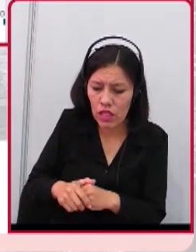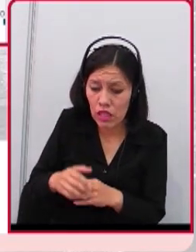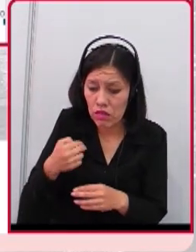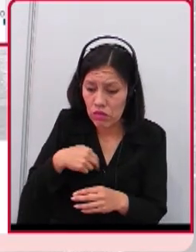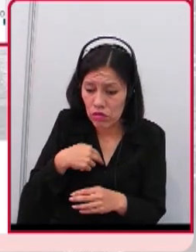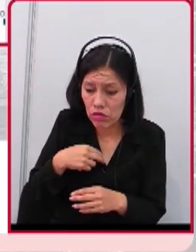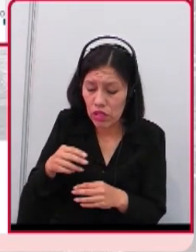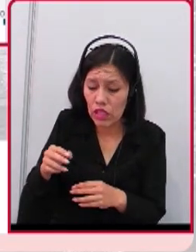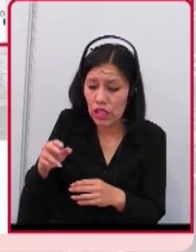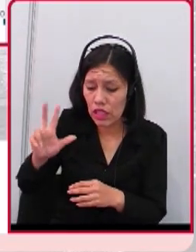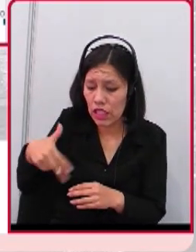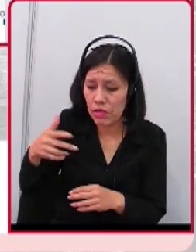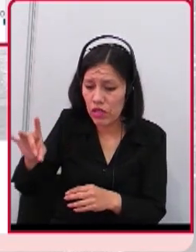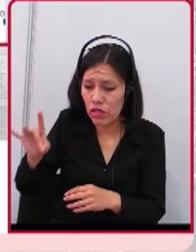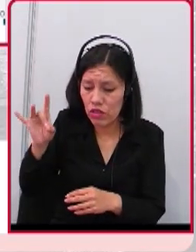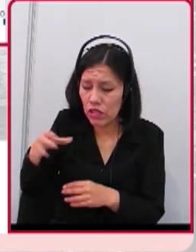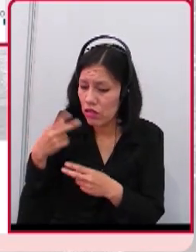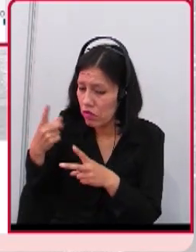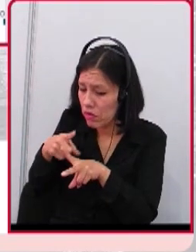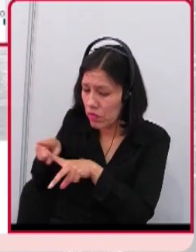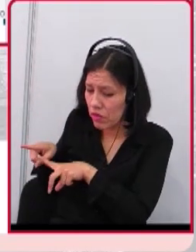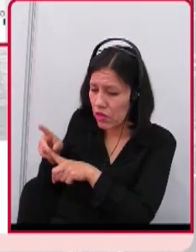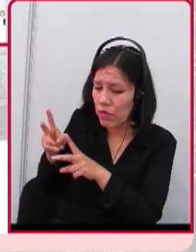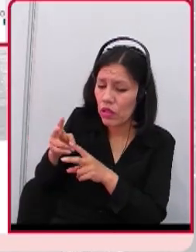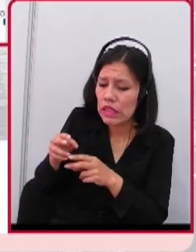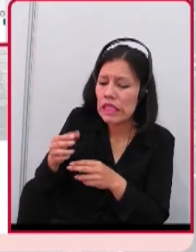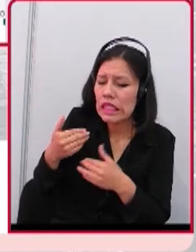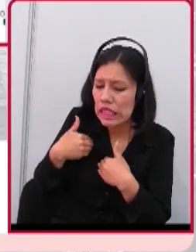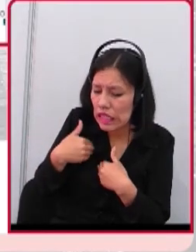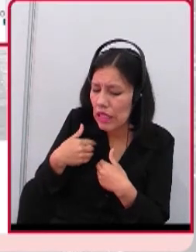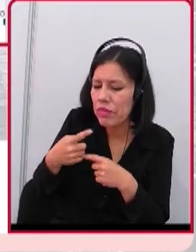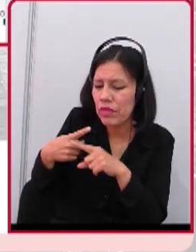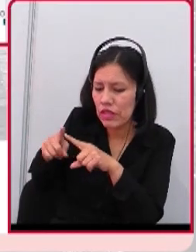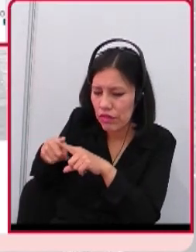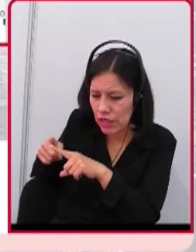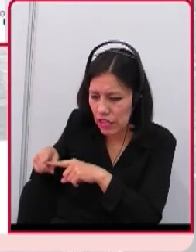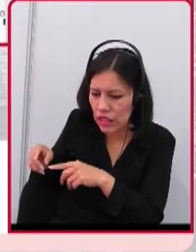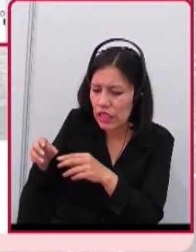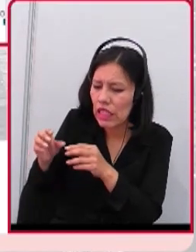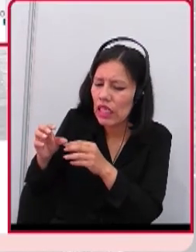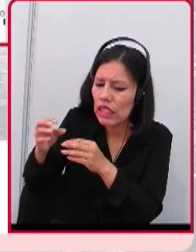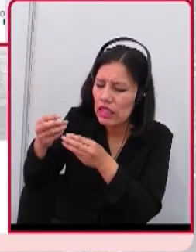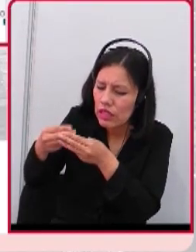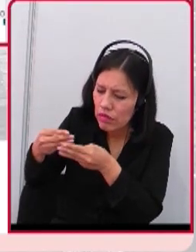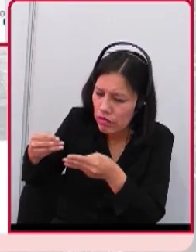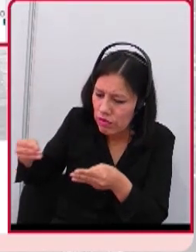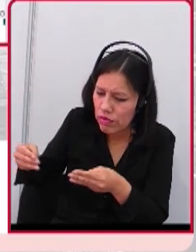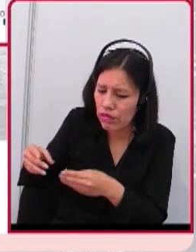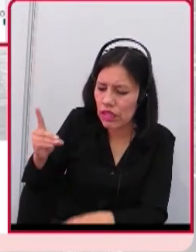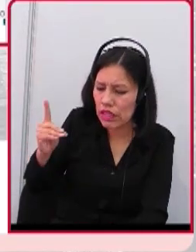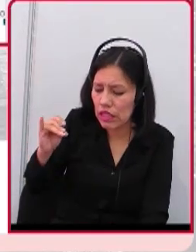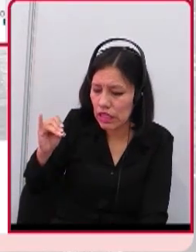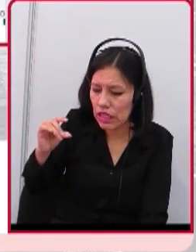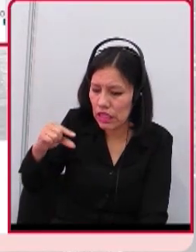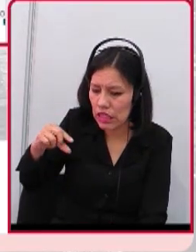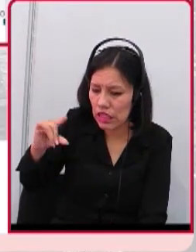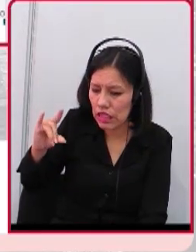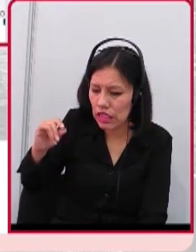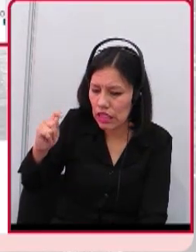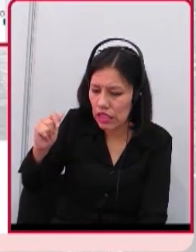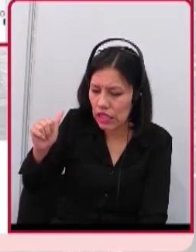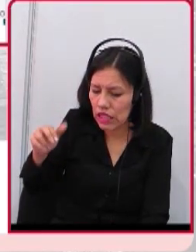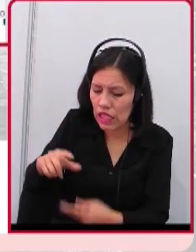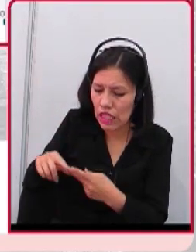presentamos corredores este-oeste de valle sílica con halos de diquita lunita, pero también en